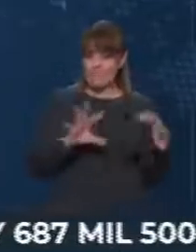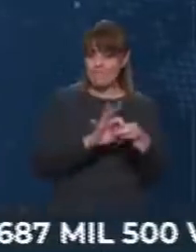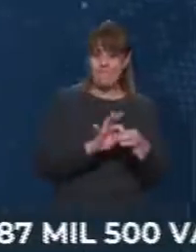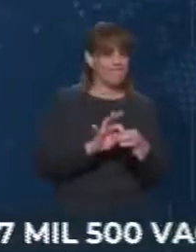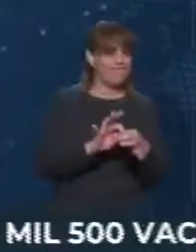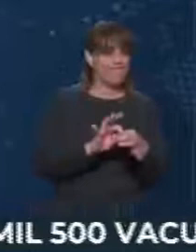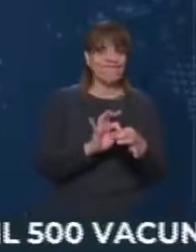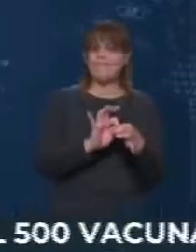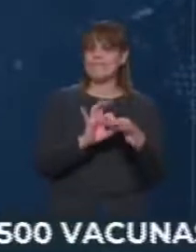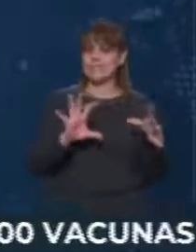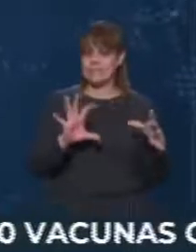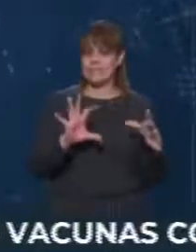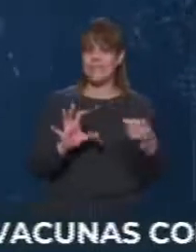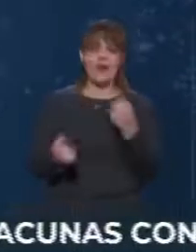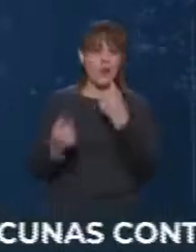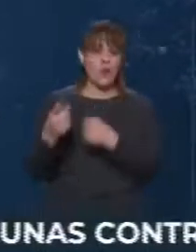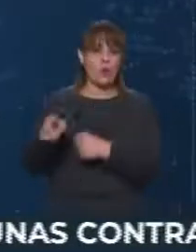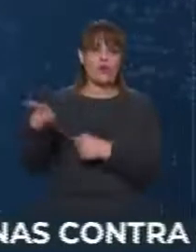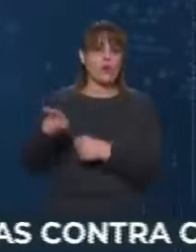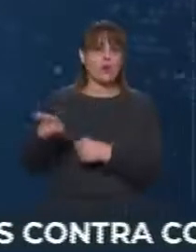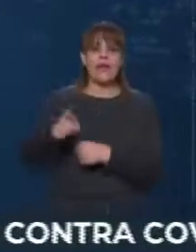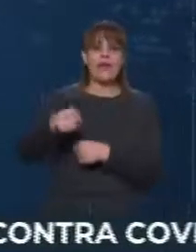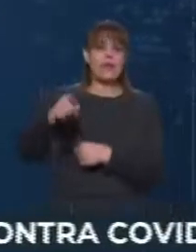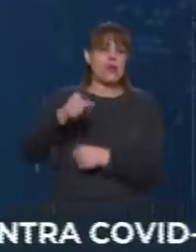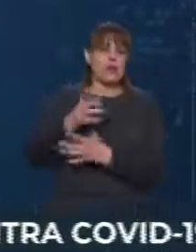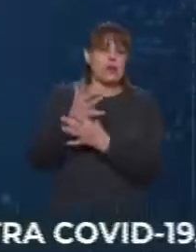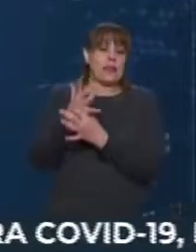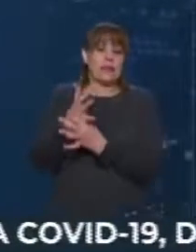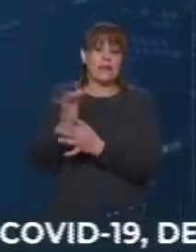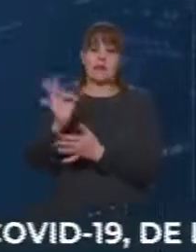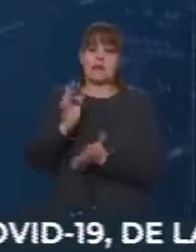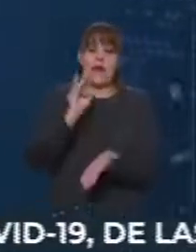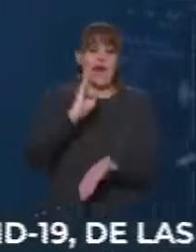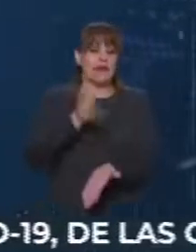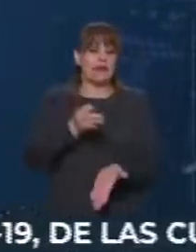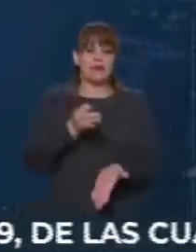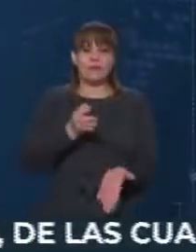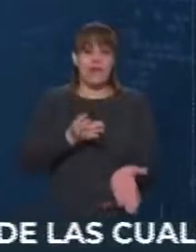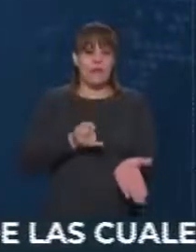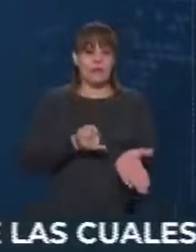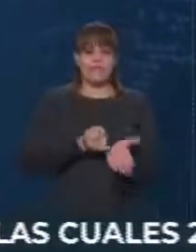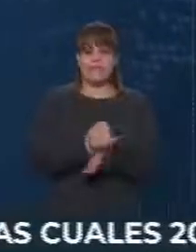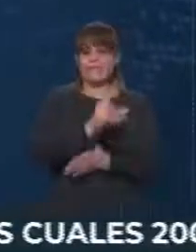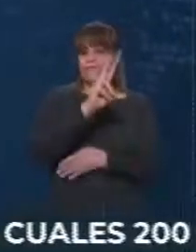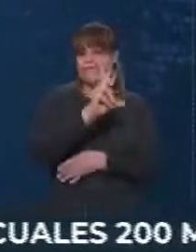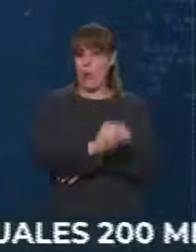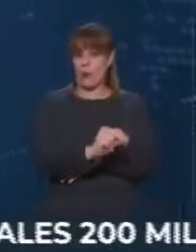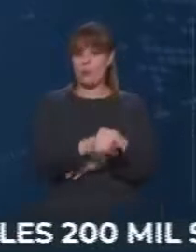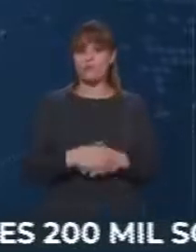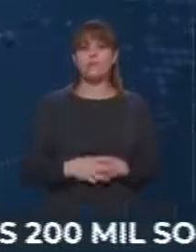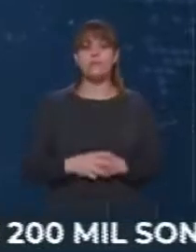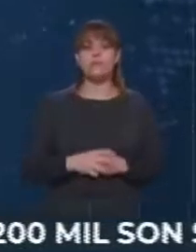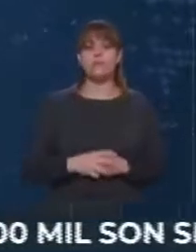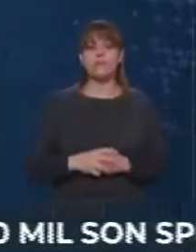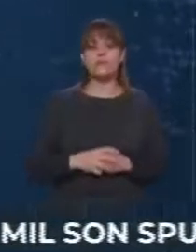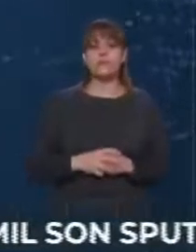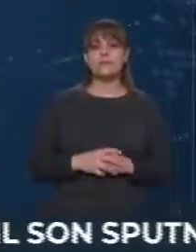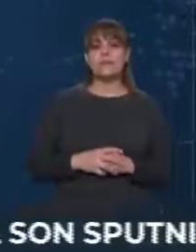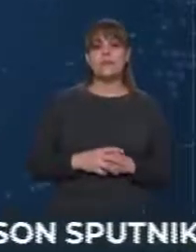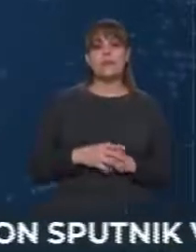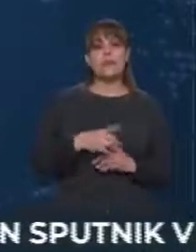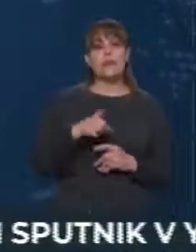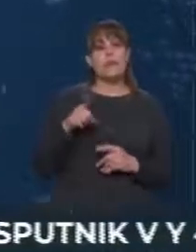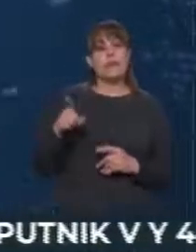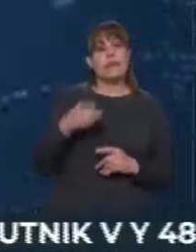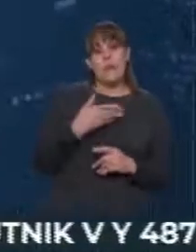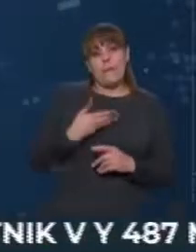señalas, y está diciendo que no va a pasar. Cualquiera de estas situaciones, el presidente hoy advirtió y dijo rotundamente